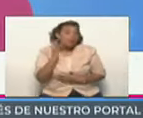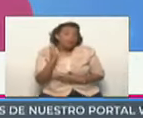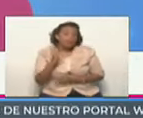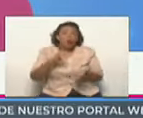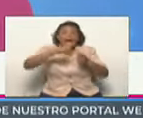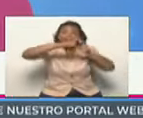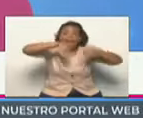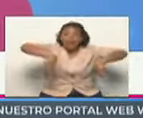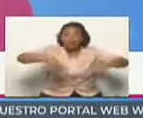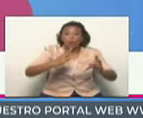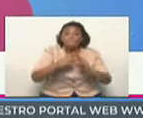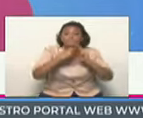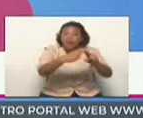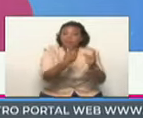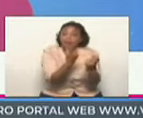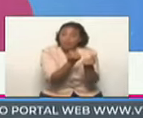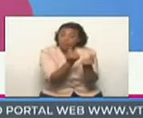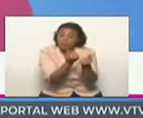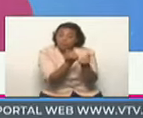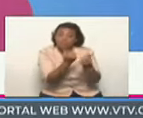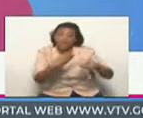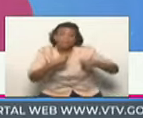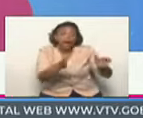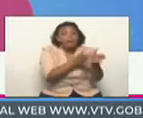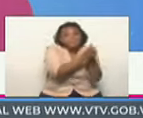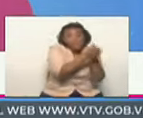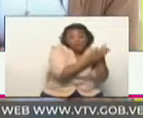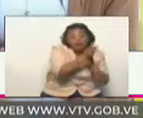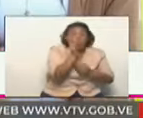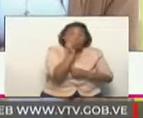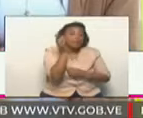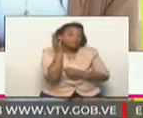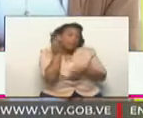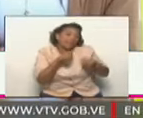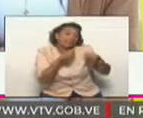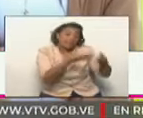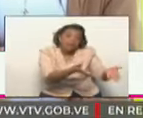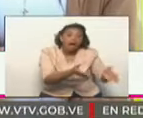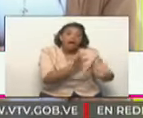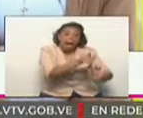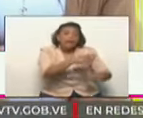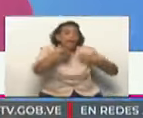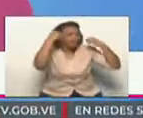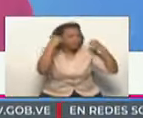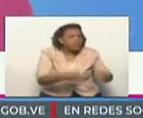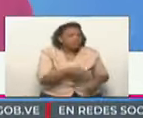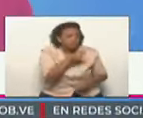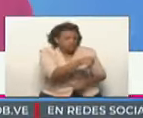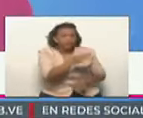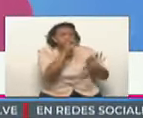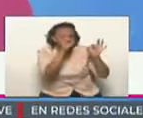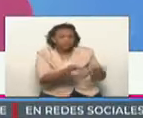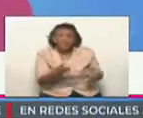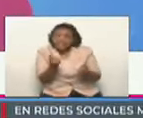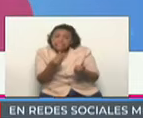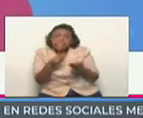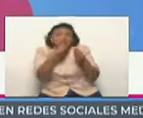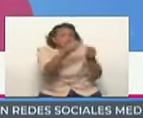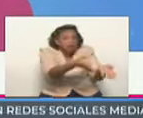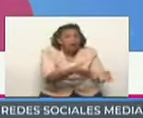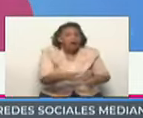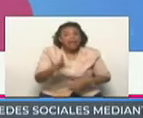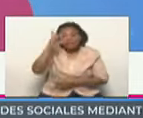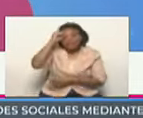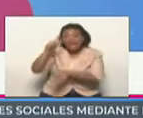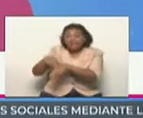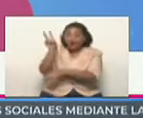créditos que se dan a los emprendedores y emprendedoras, hay que garantizarlo. Johan, Delcy, allá en